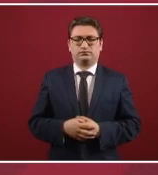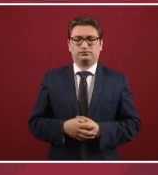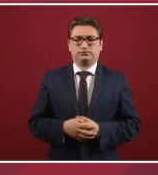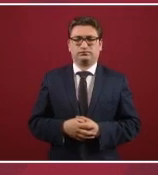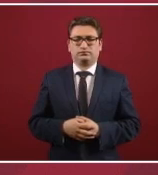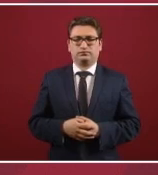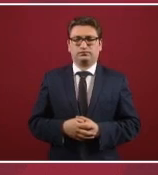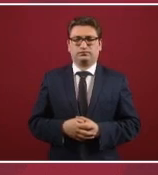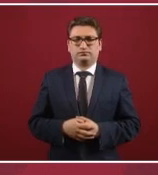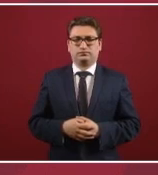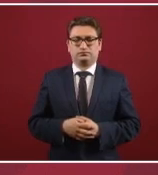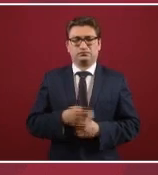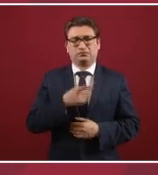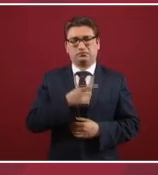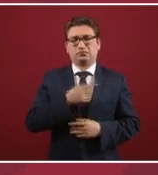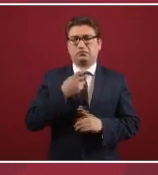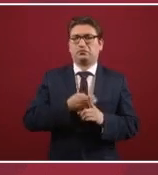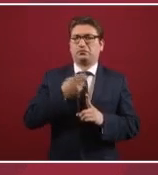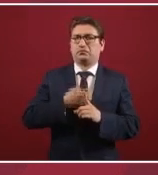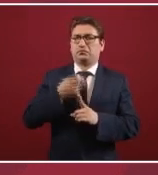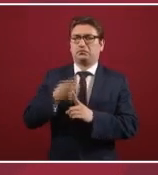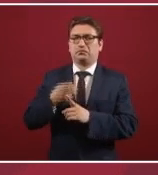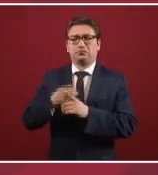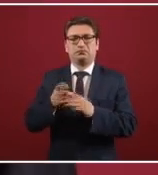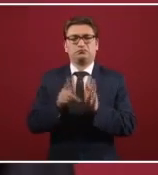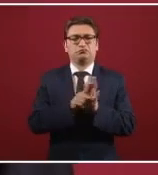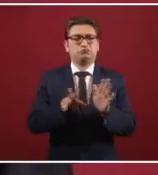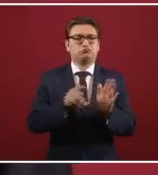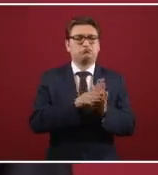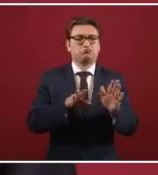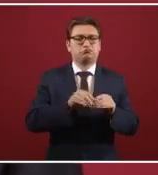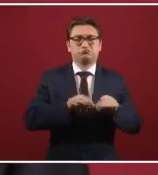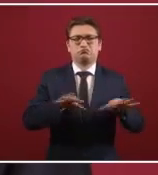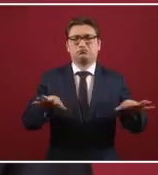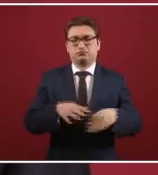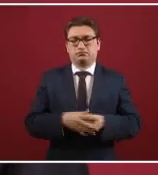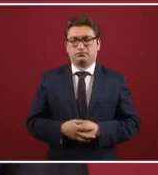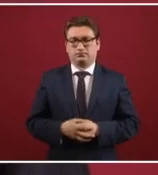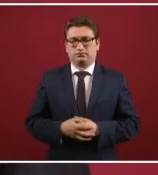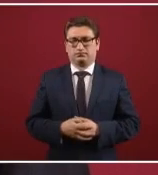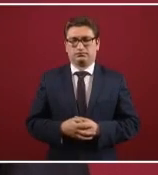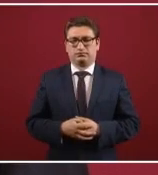el amarillismo y que no se propone